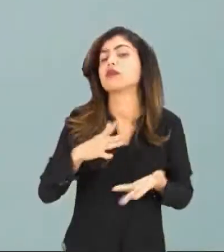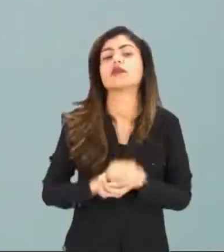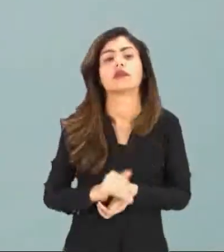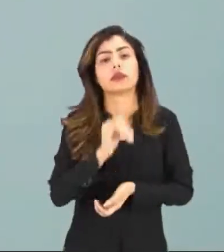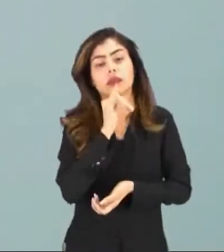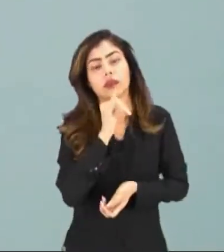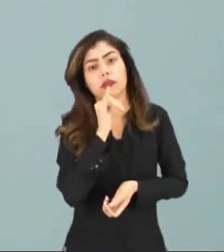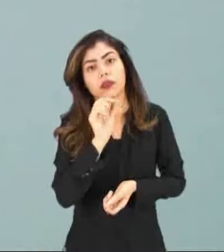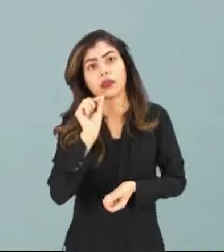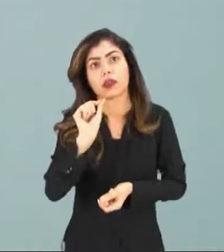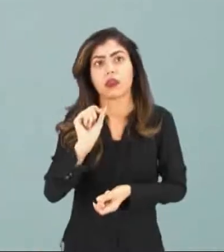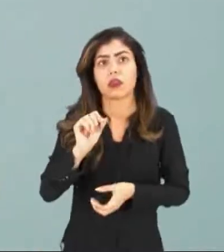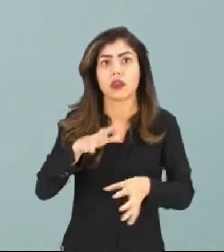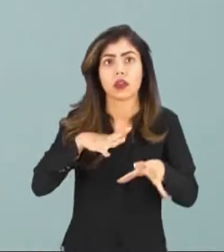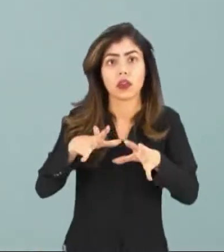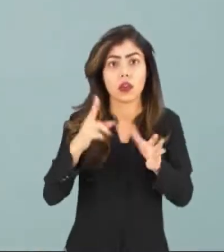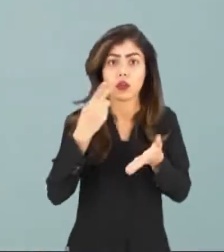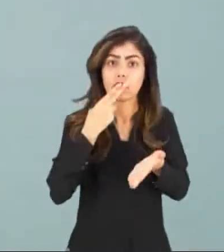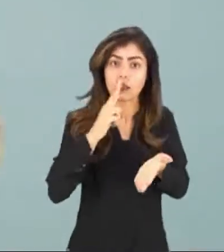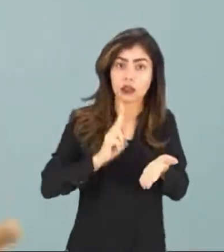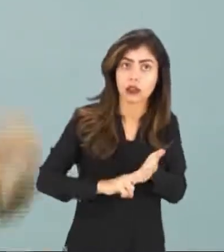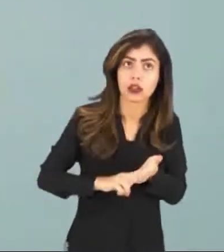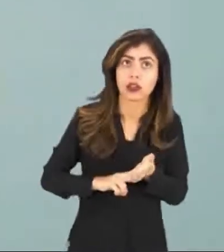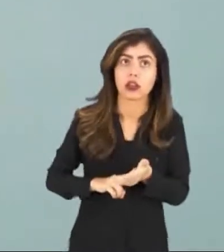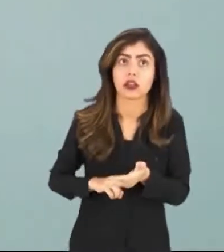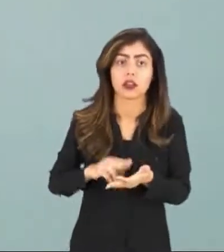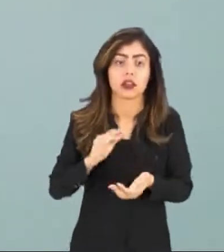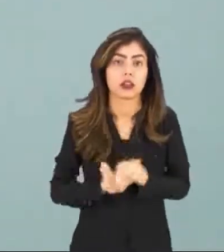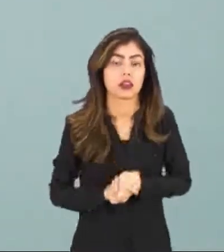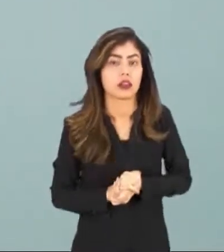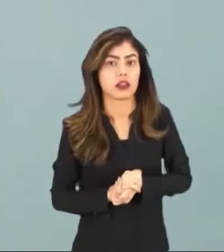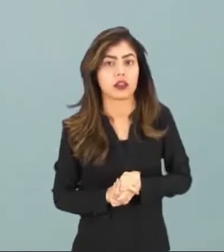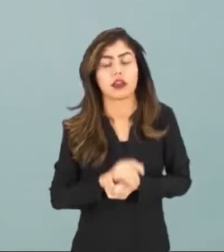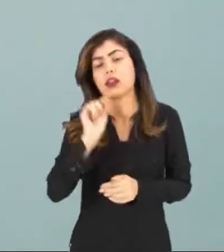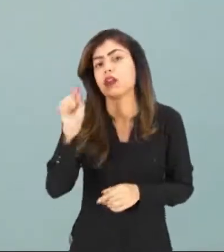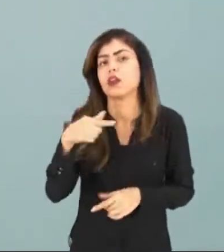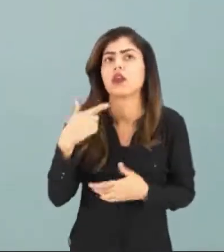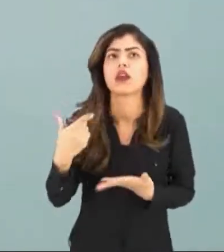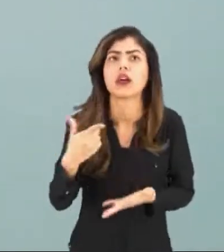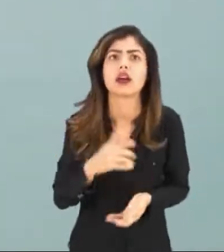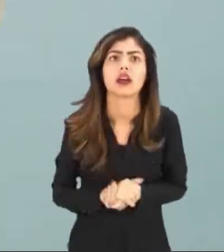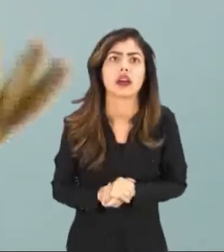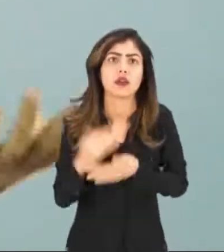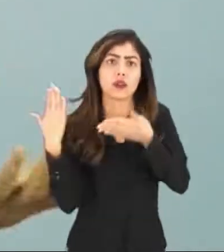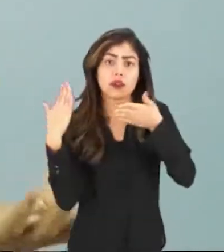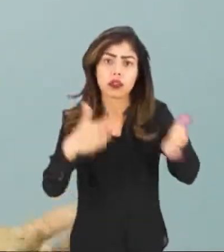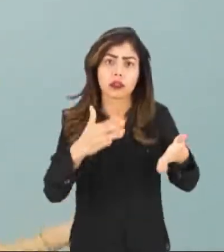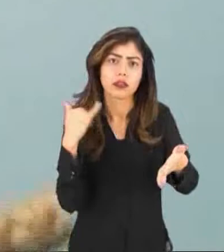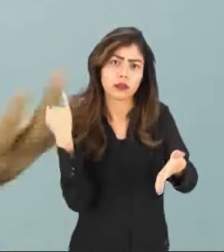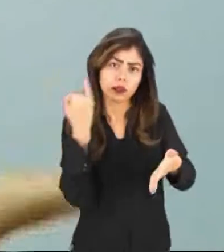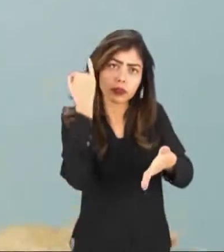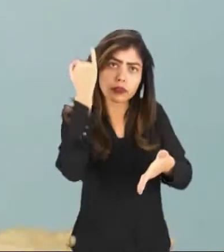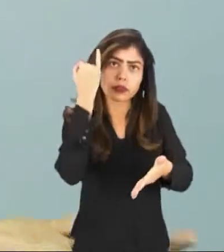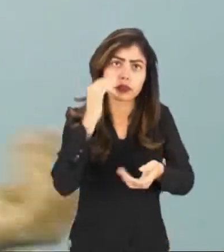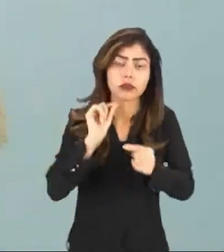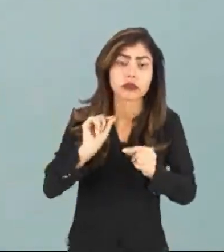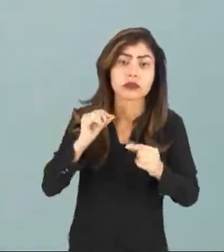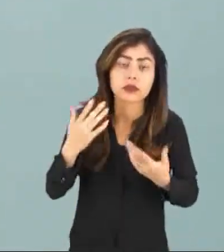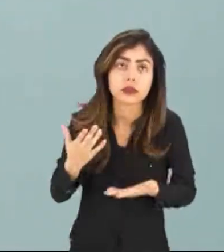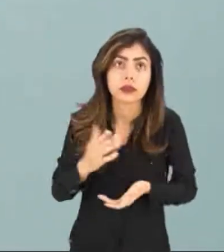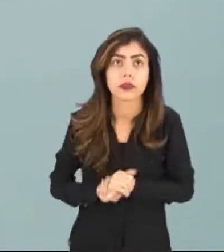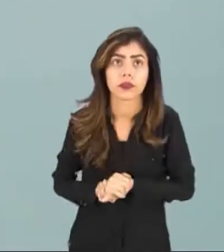ejemplo un motivo de esta de esta carta no es otro que el objetivo principal de